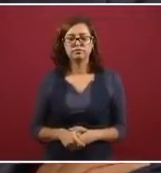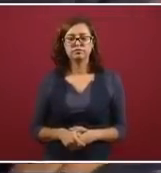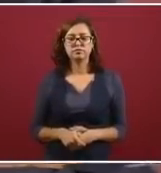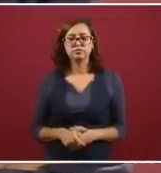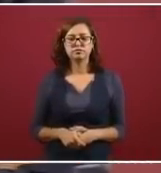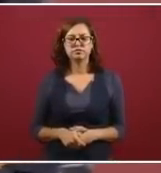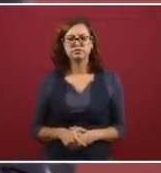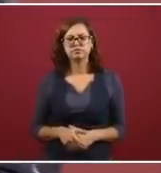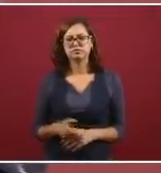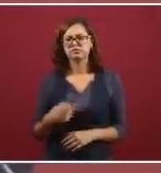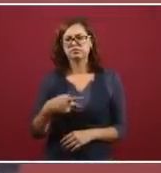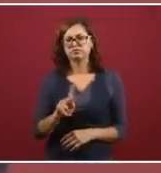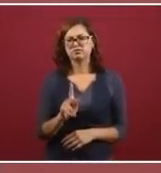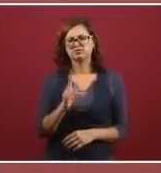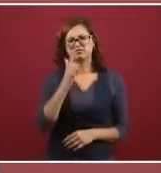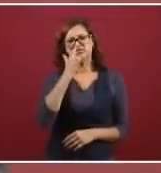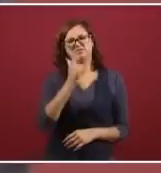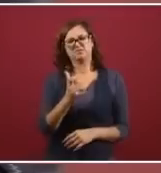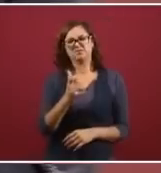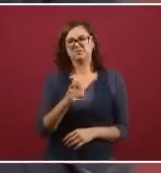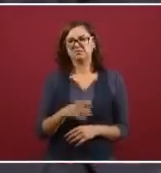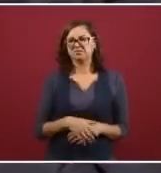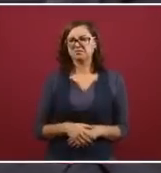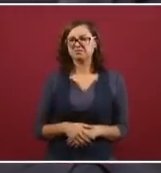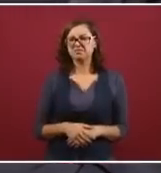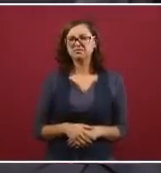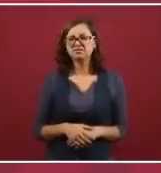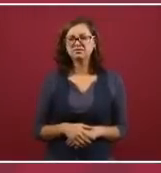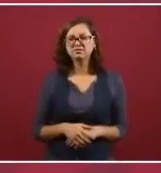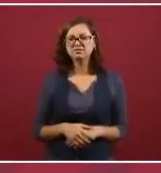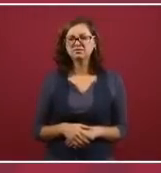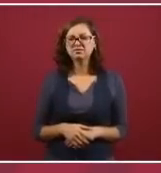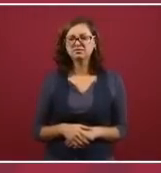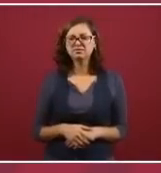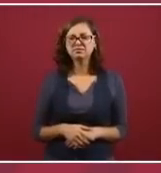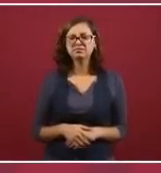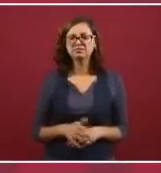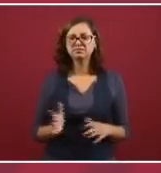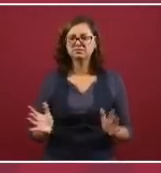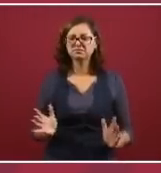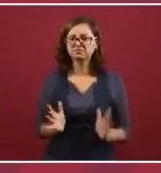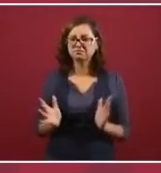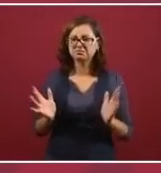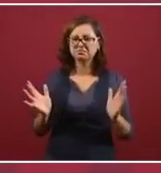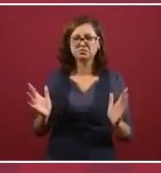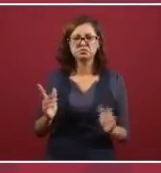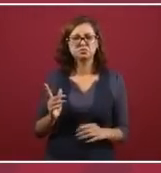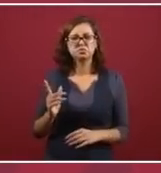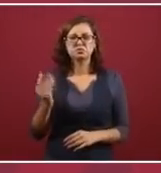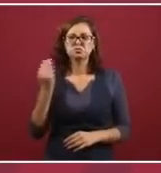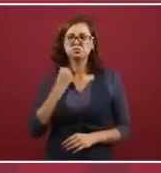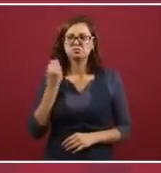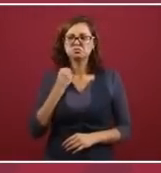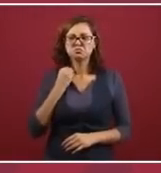es extraño cómo de repente aparece un abogado